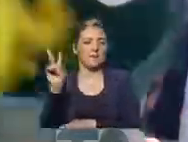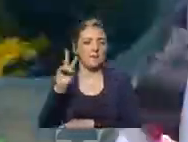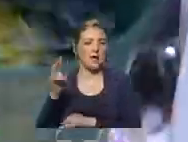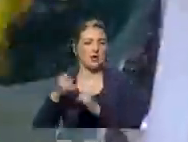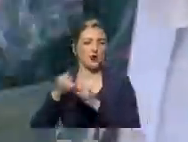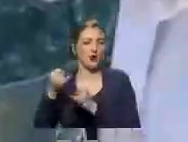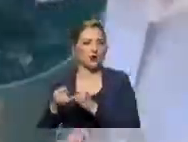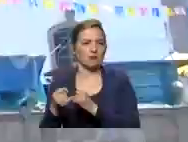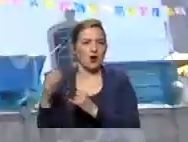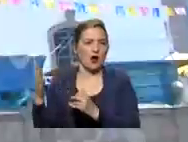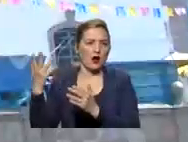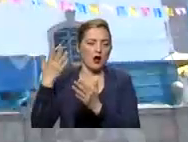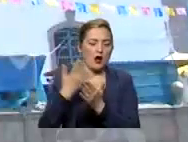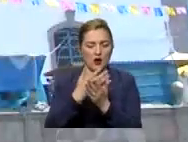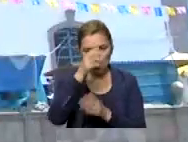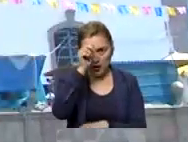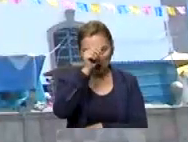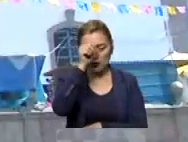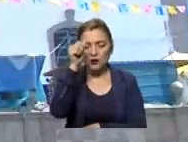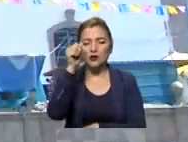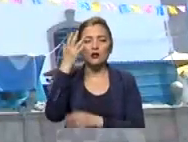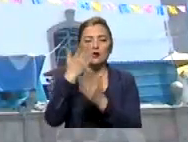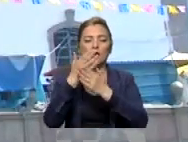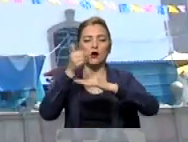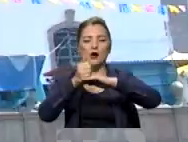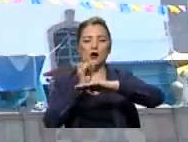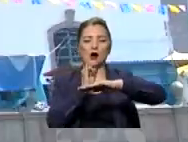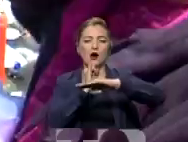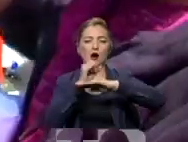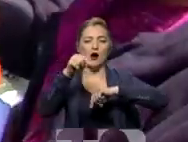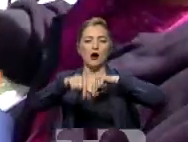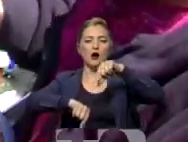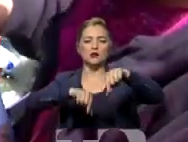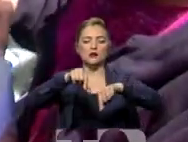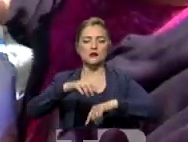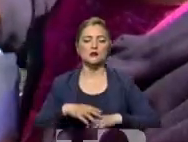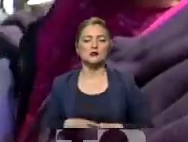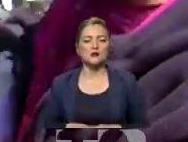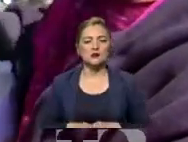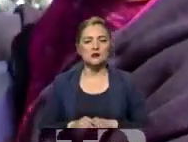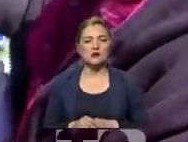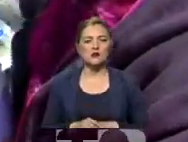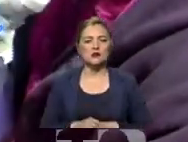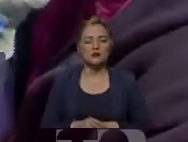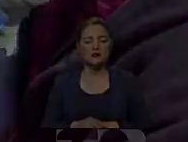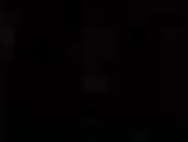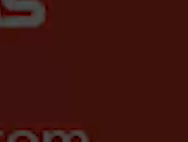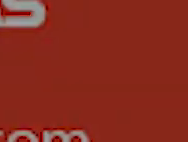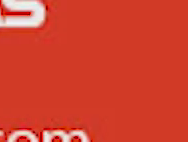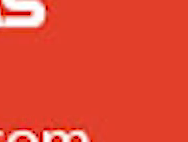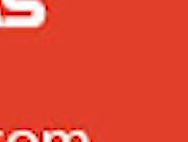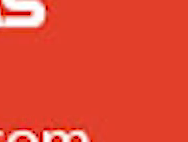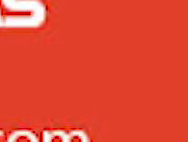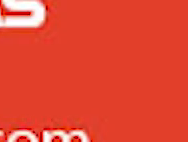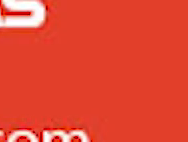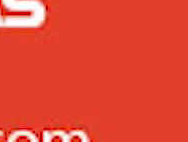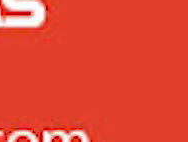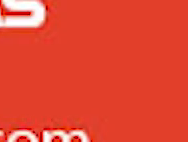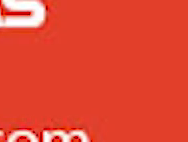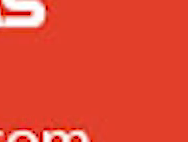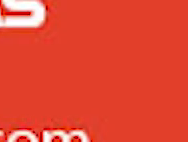último hasta este domingo hacia el santuario de 15 nelson carrera 24 horas